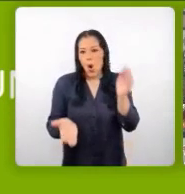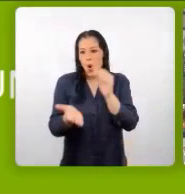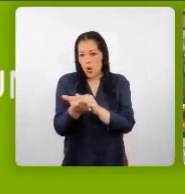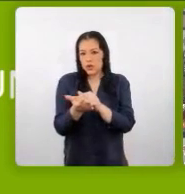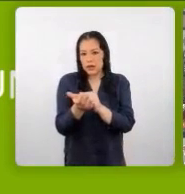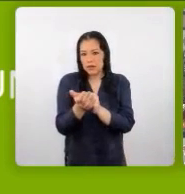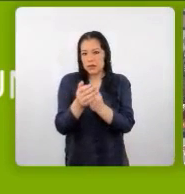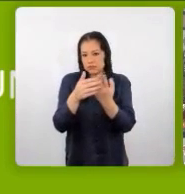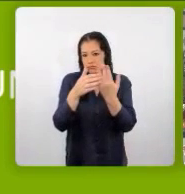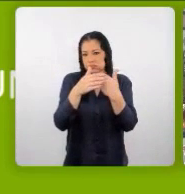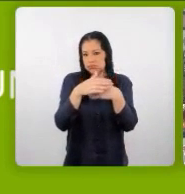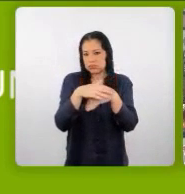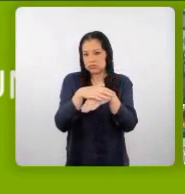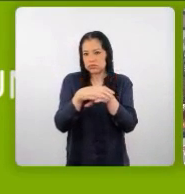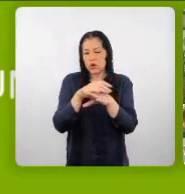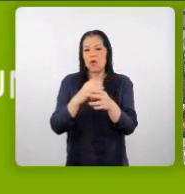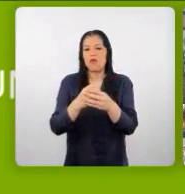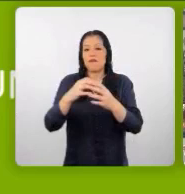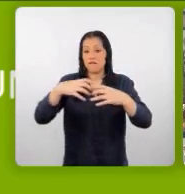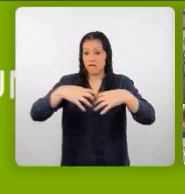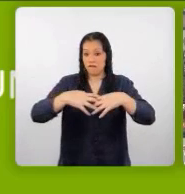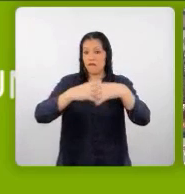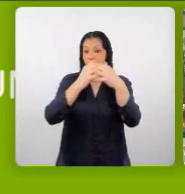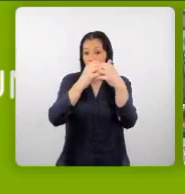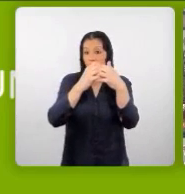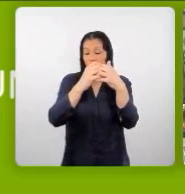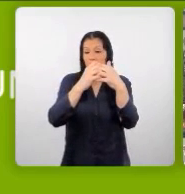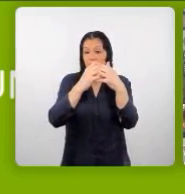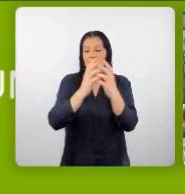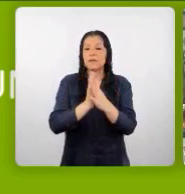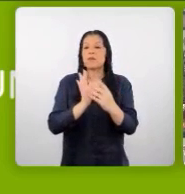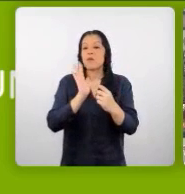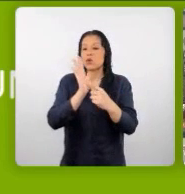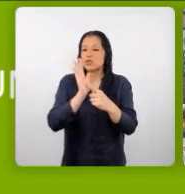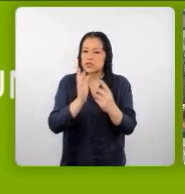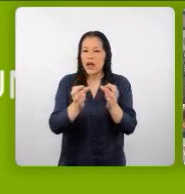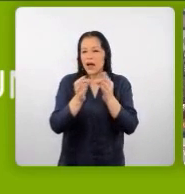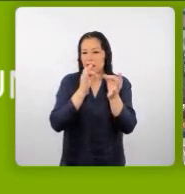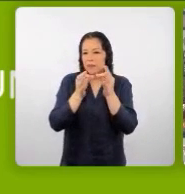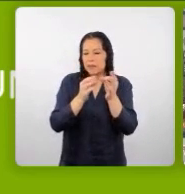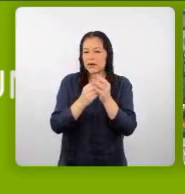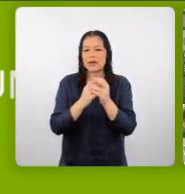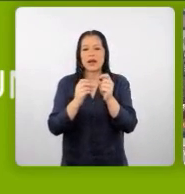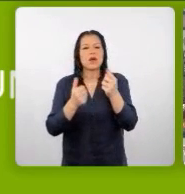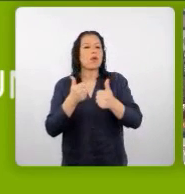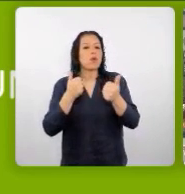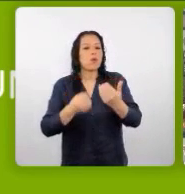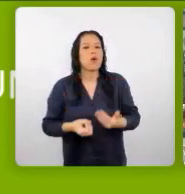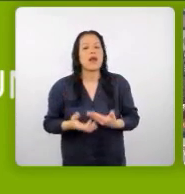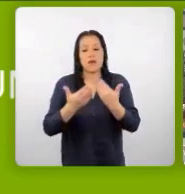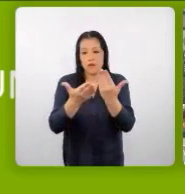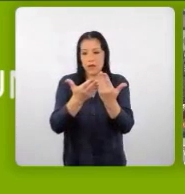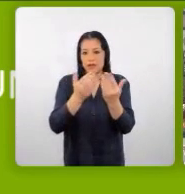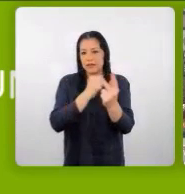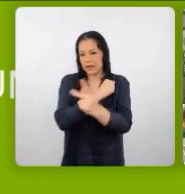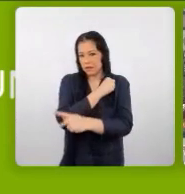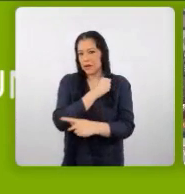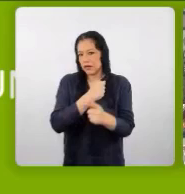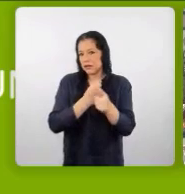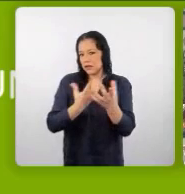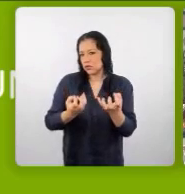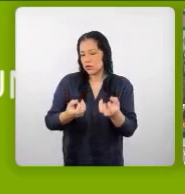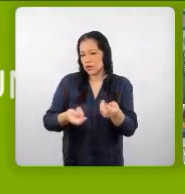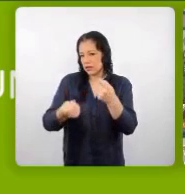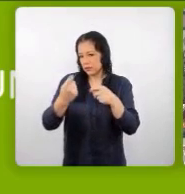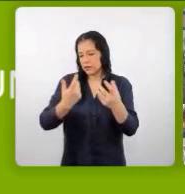reintroducir o repotenciar, ¿no? Refamiliarizar con lo que ofrece el país. Como bien mencionabas tú,